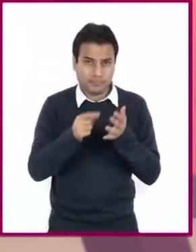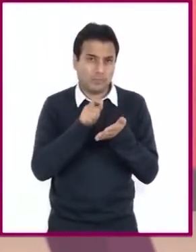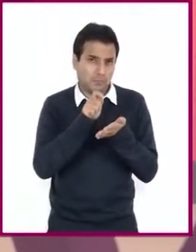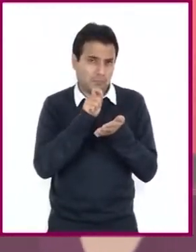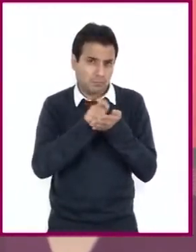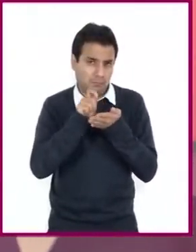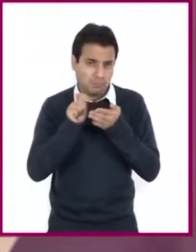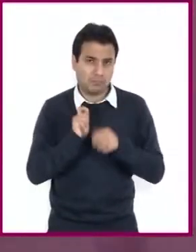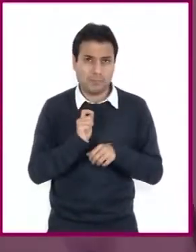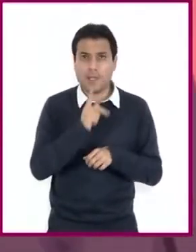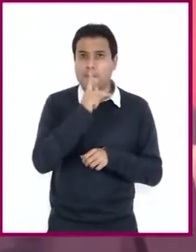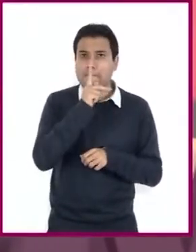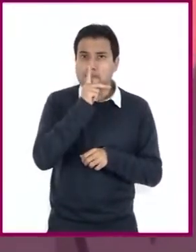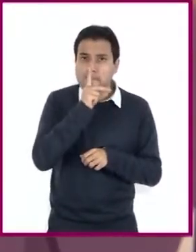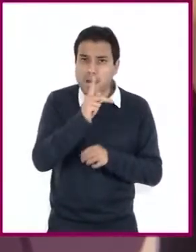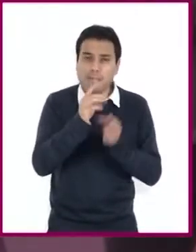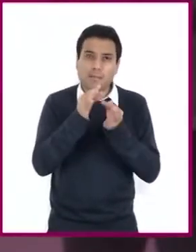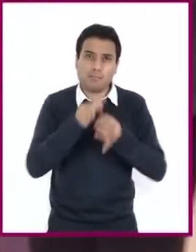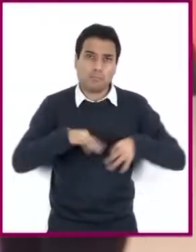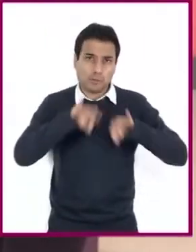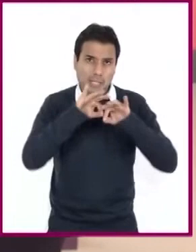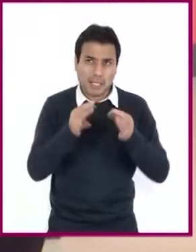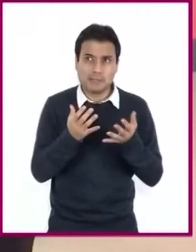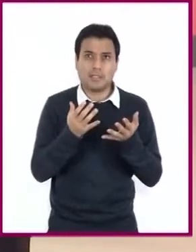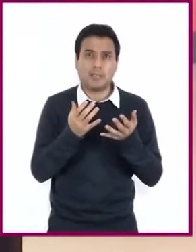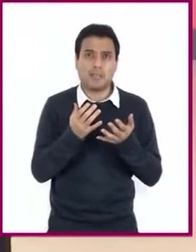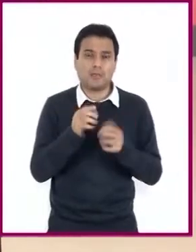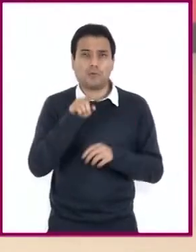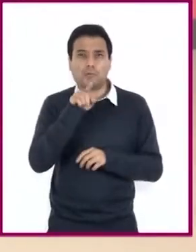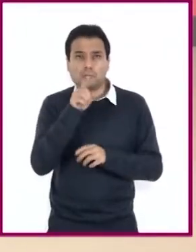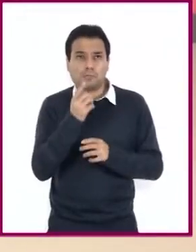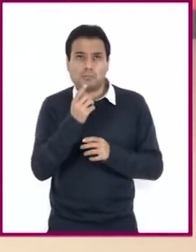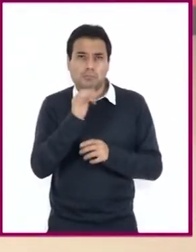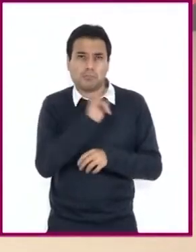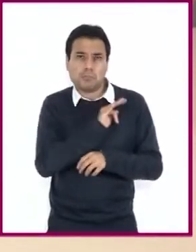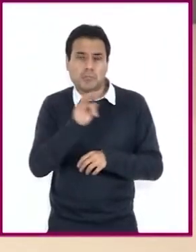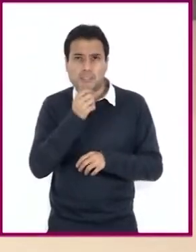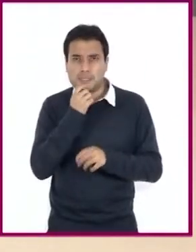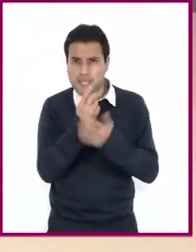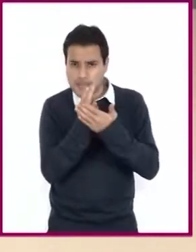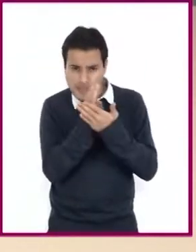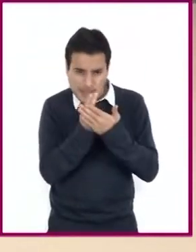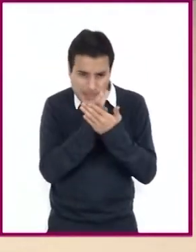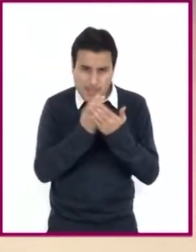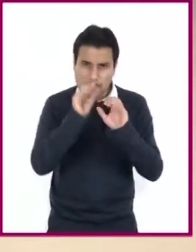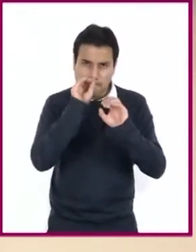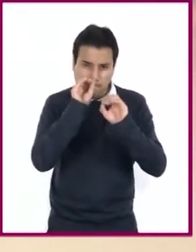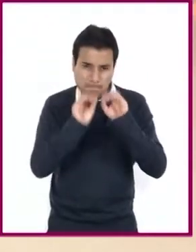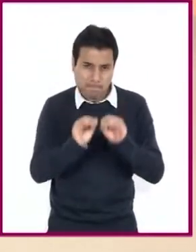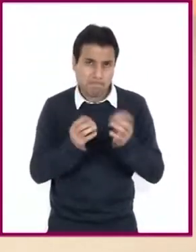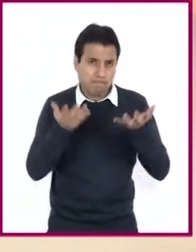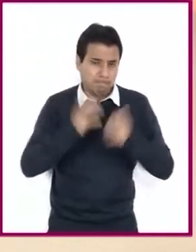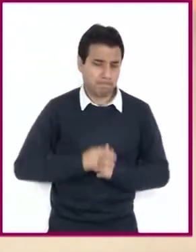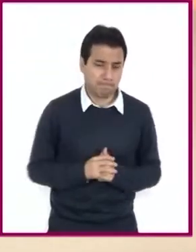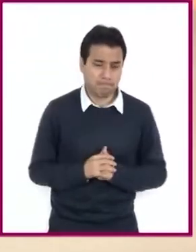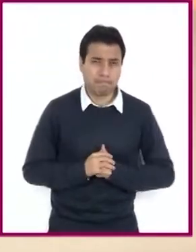Pueden escribir palabras clave y relacionarlas mediante conectores o líneas para elaborar un organizador